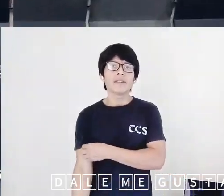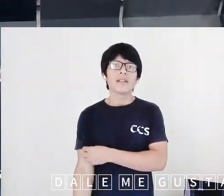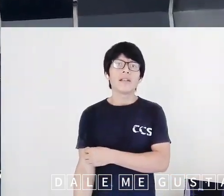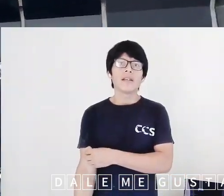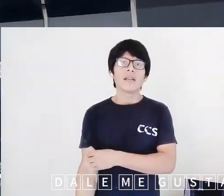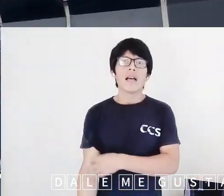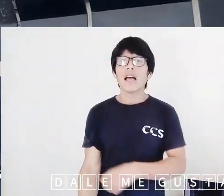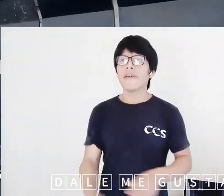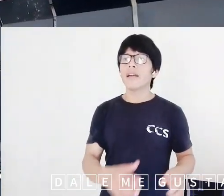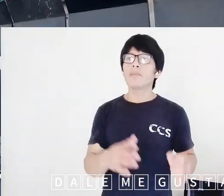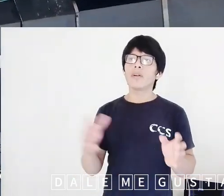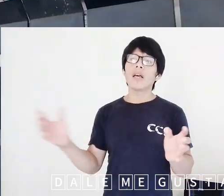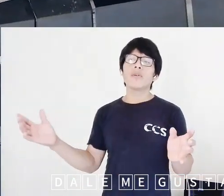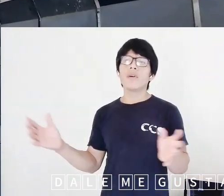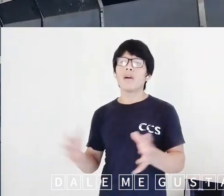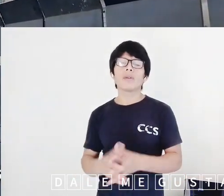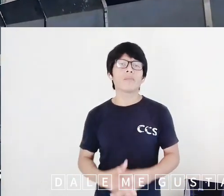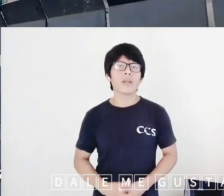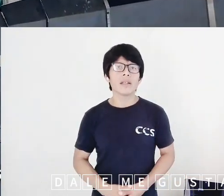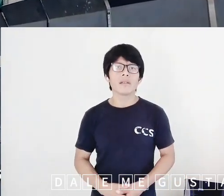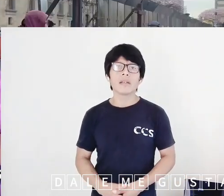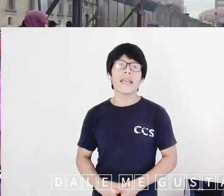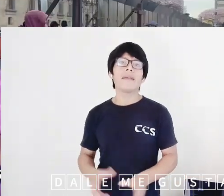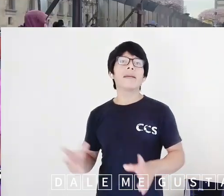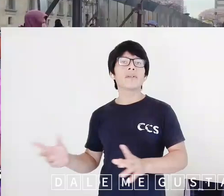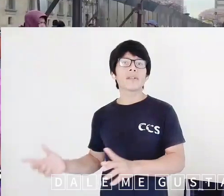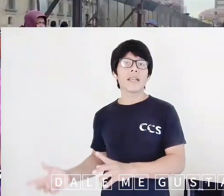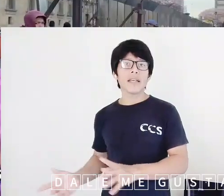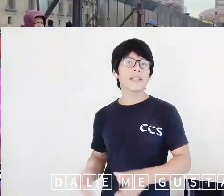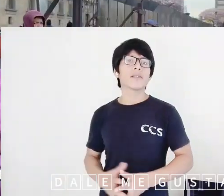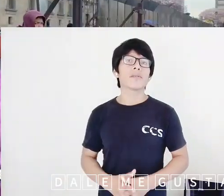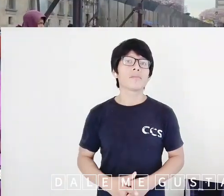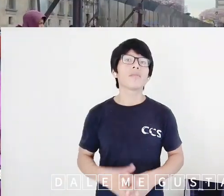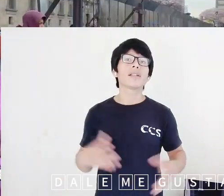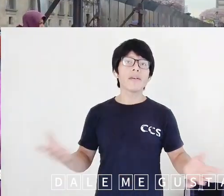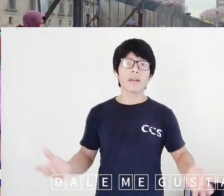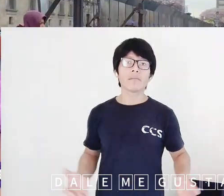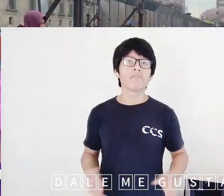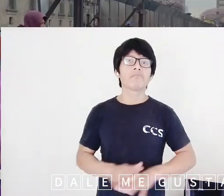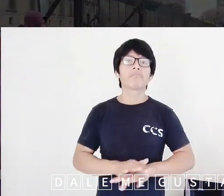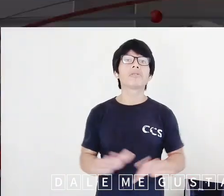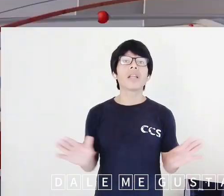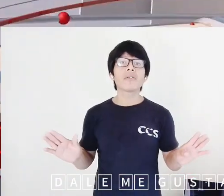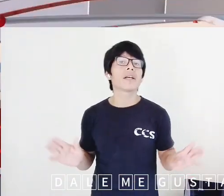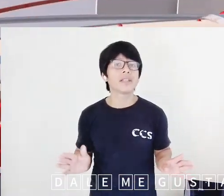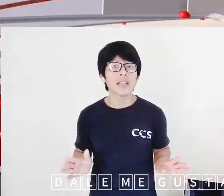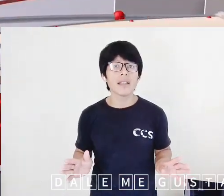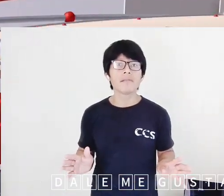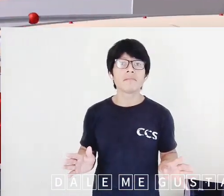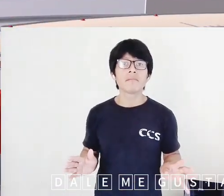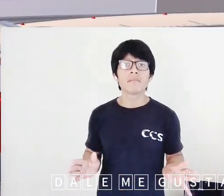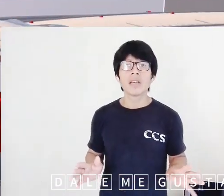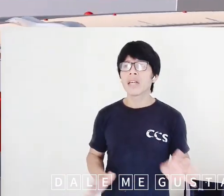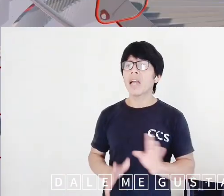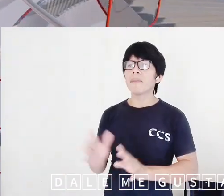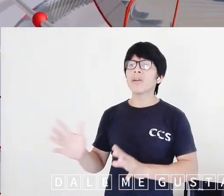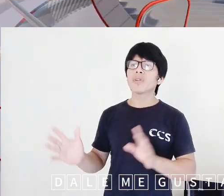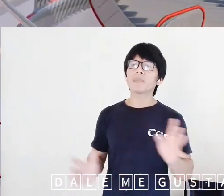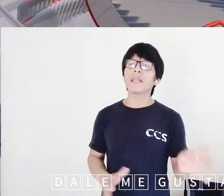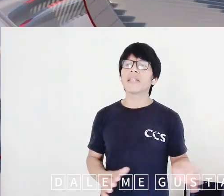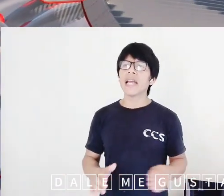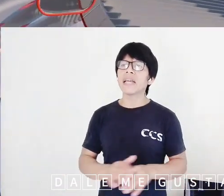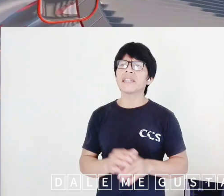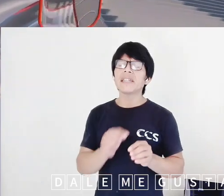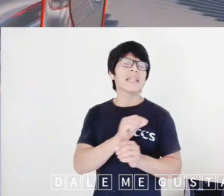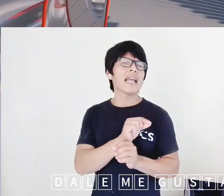Herrera, habían violado a una mujer, elementos del ejército. ¿Dónde estaban? No salieron a decir nada. Cambiaron